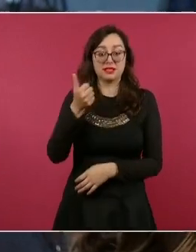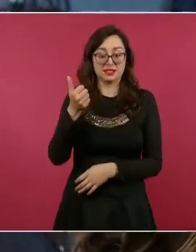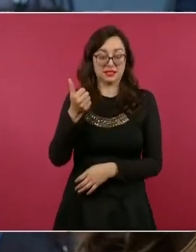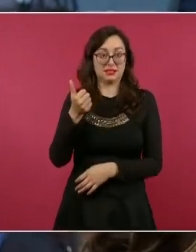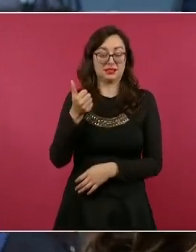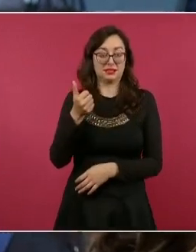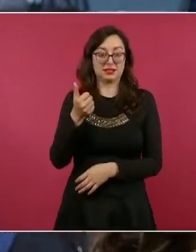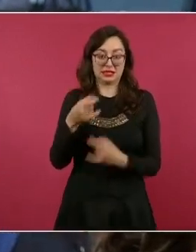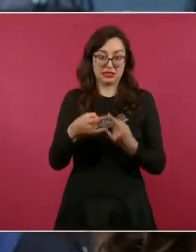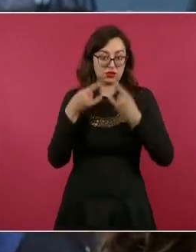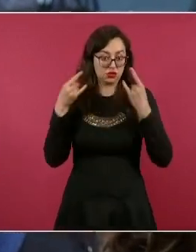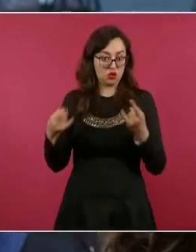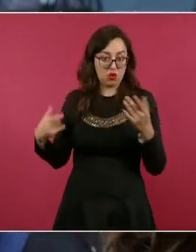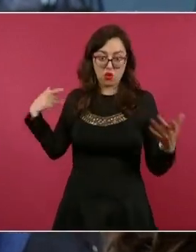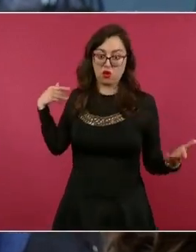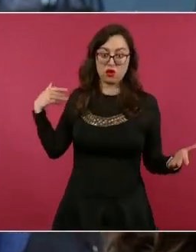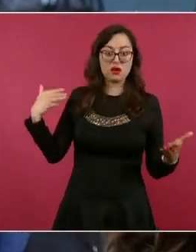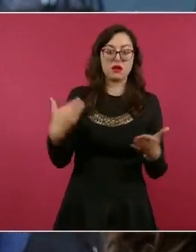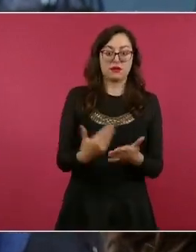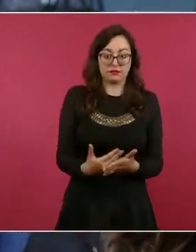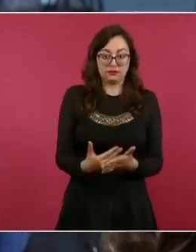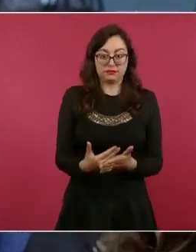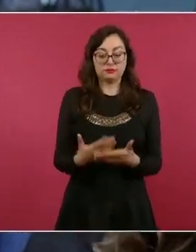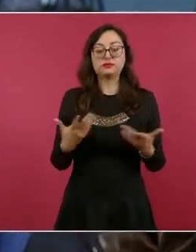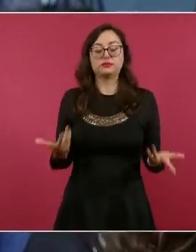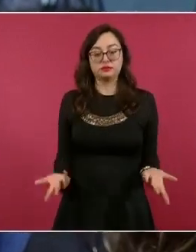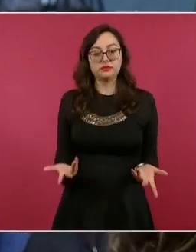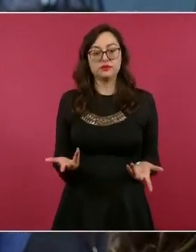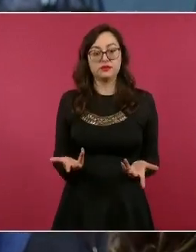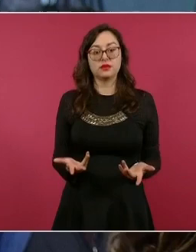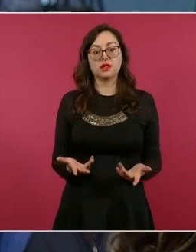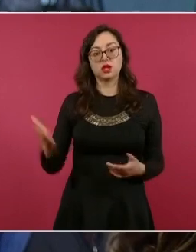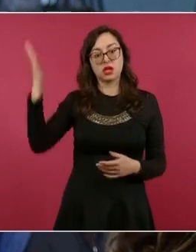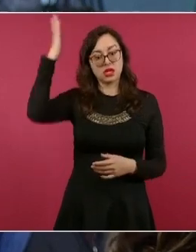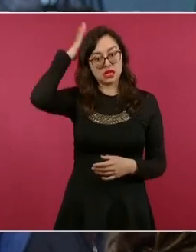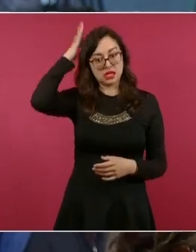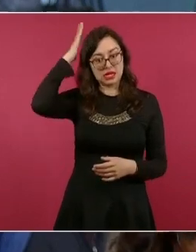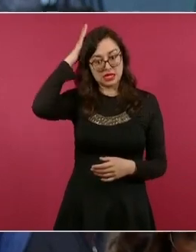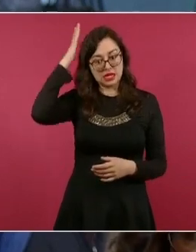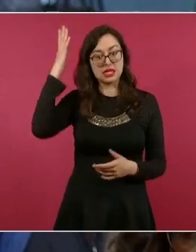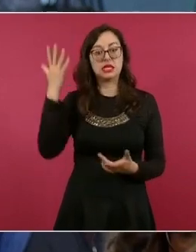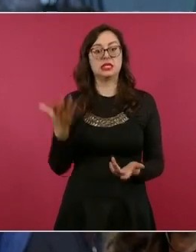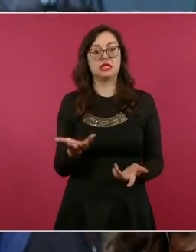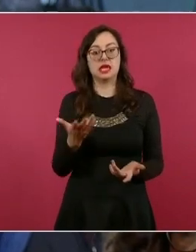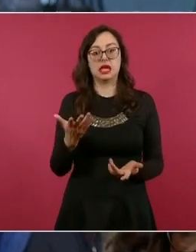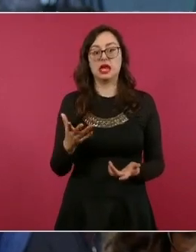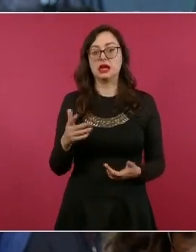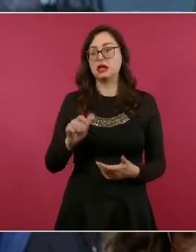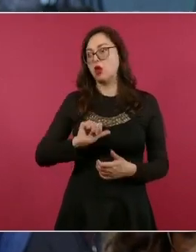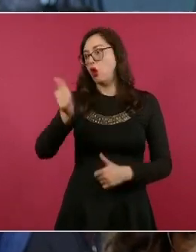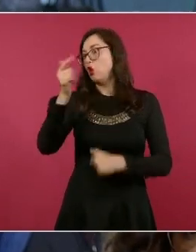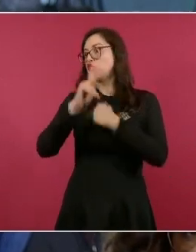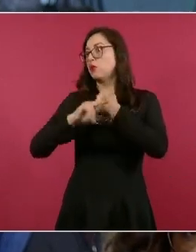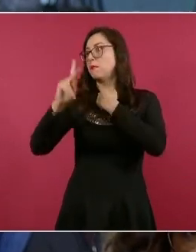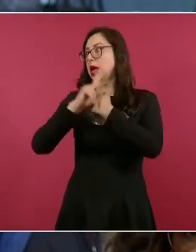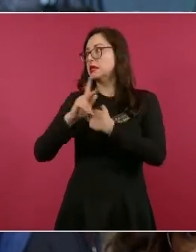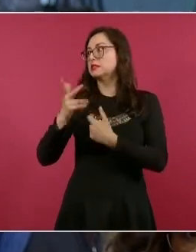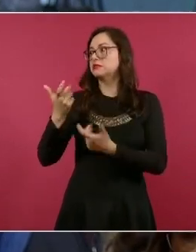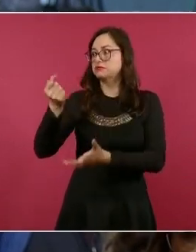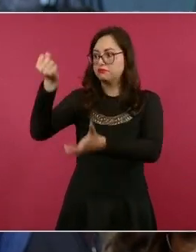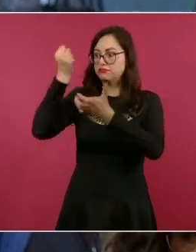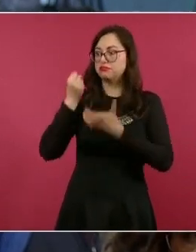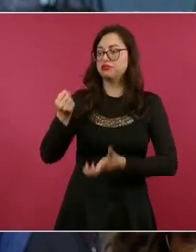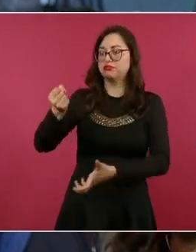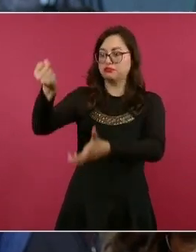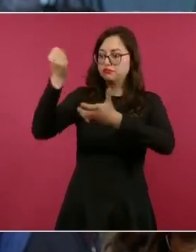fuerza importante. Somos de los líderes, como creo que ya lo platicamos aquí, en captación de inversión extranjera directa, de este fenómeno que le